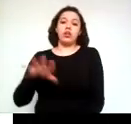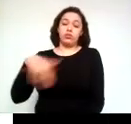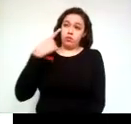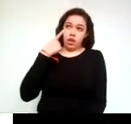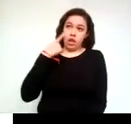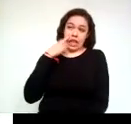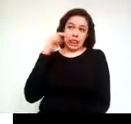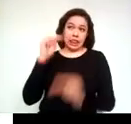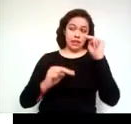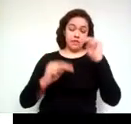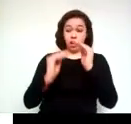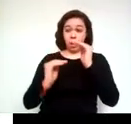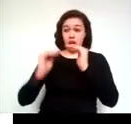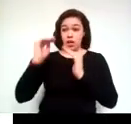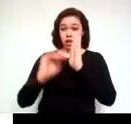riesgo alto,